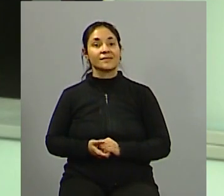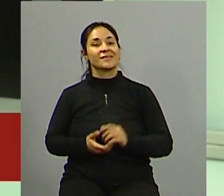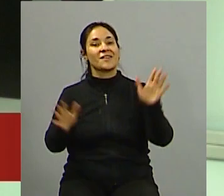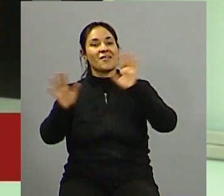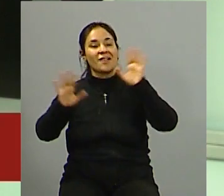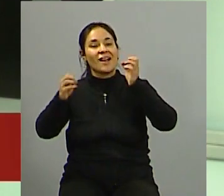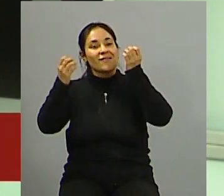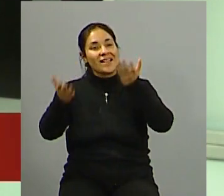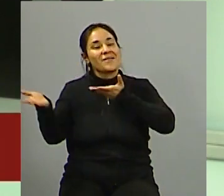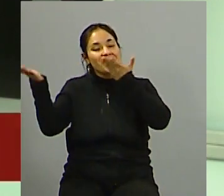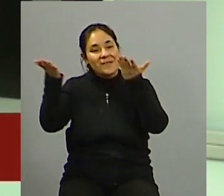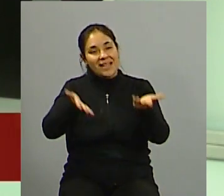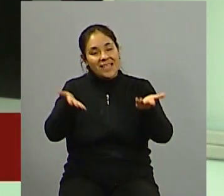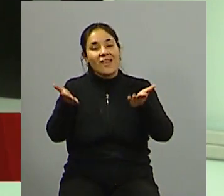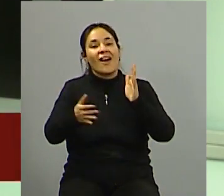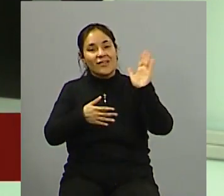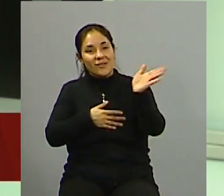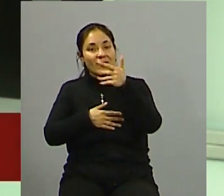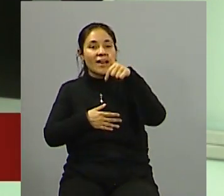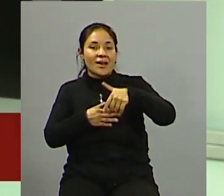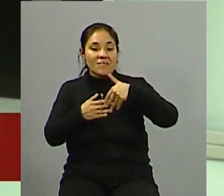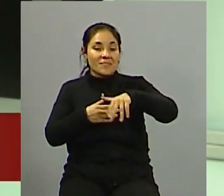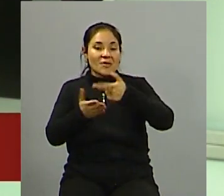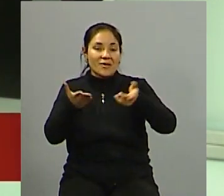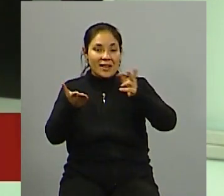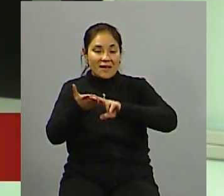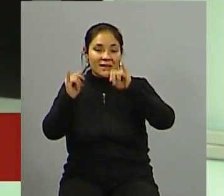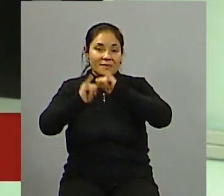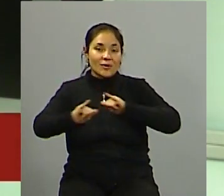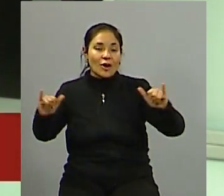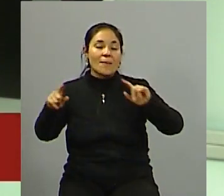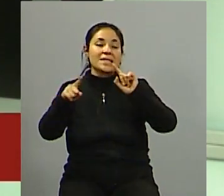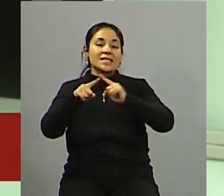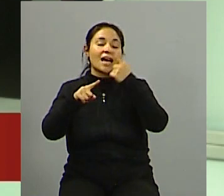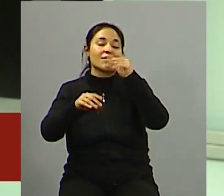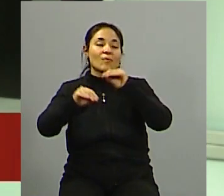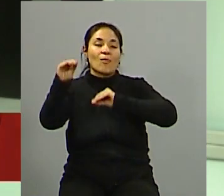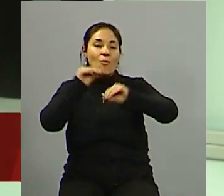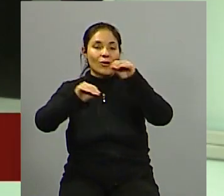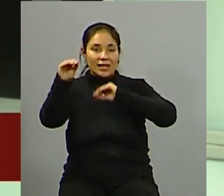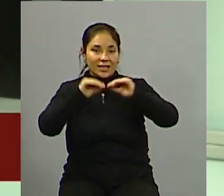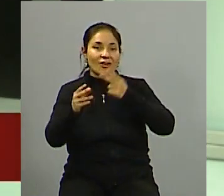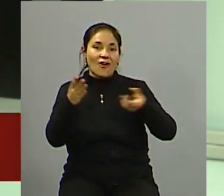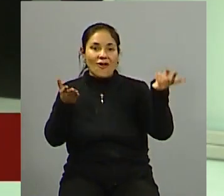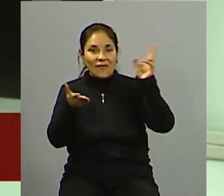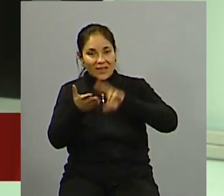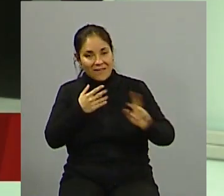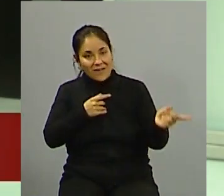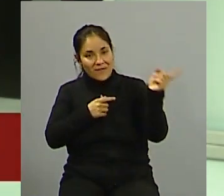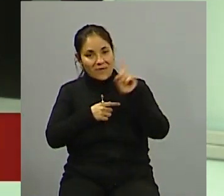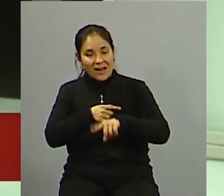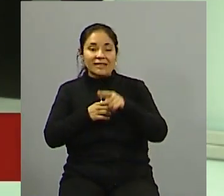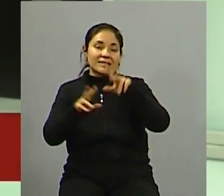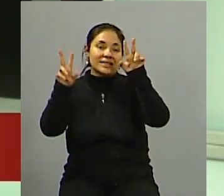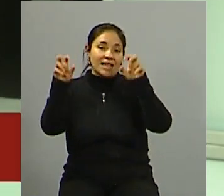¿Qué tal? Bienvenidos, bienvenidas. Aquí estamos nuevamente para una nueva edición de Chat Político. Retomando la actividad, vamos a estar hablando de